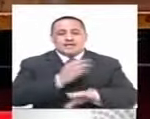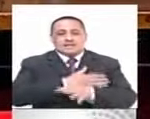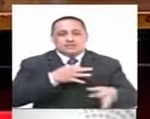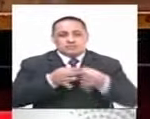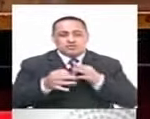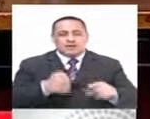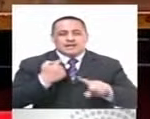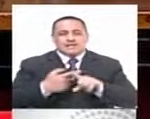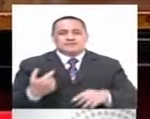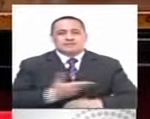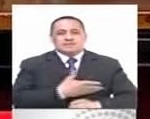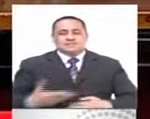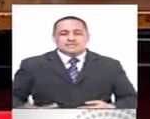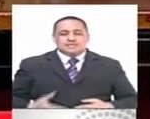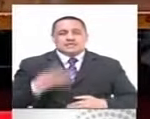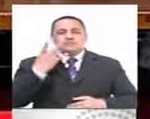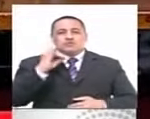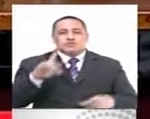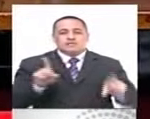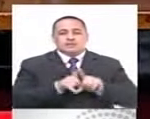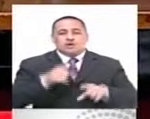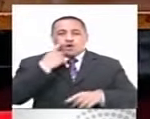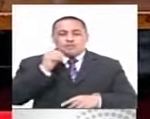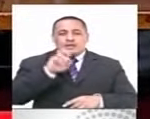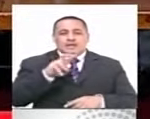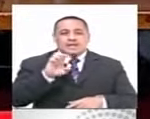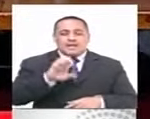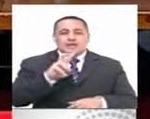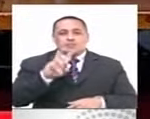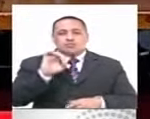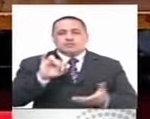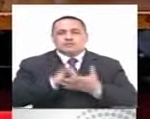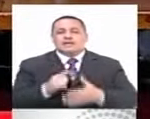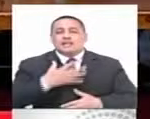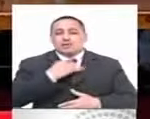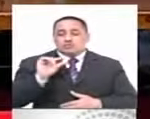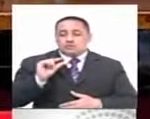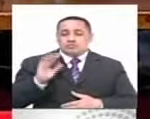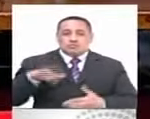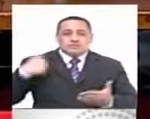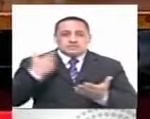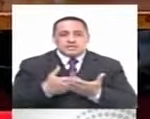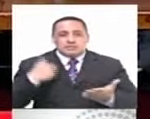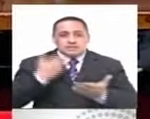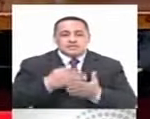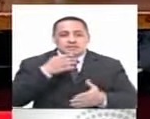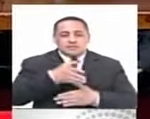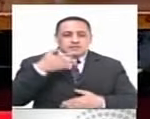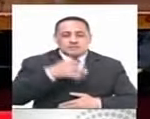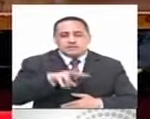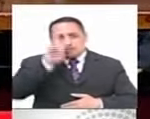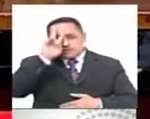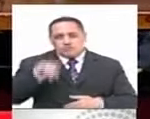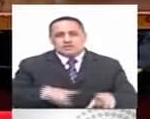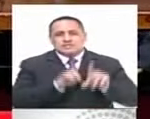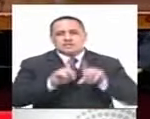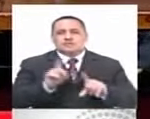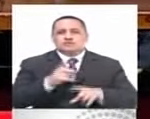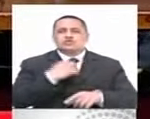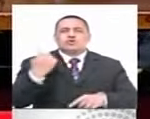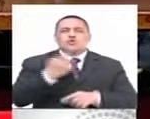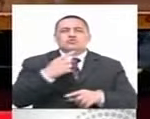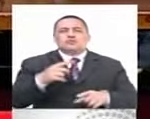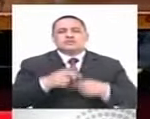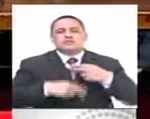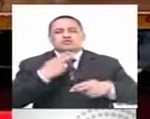el expresidente boliviano, el señor Evo Morales, a quien le gusta últimamente venir a nuestro país, que lo plurinacional